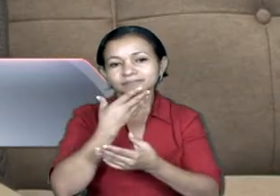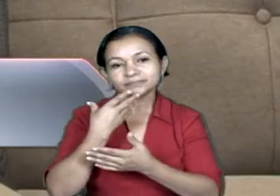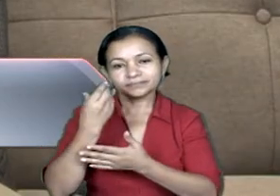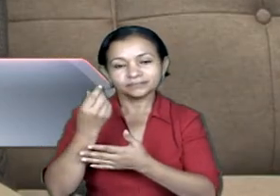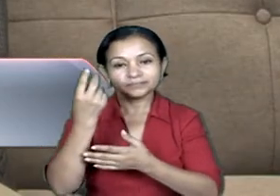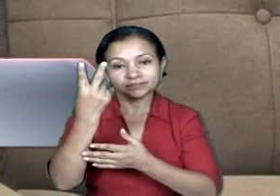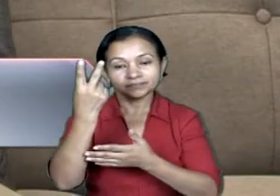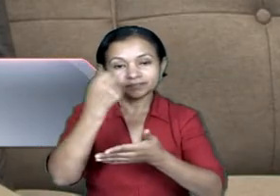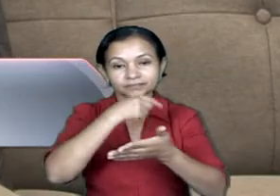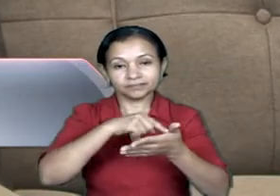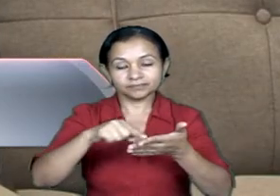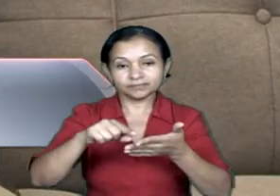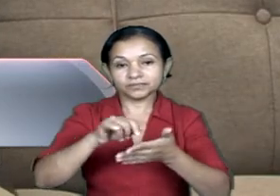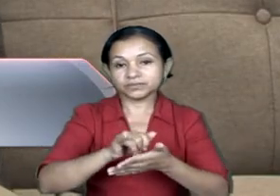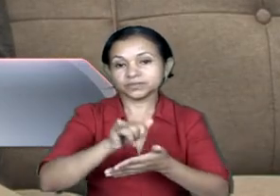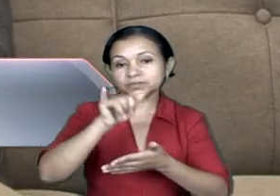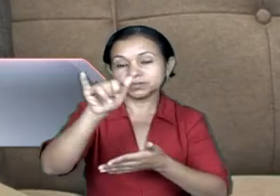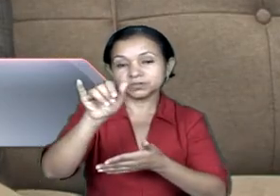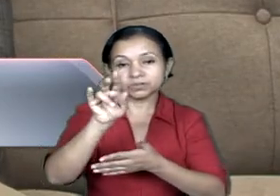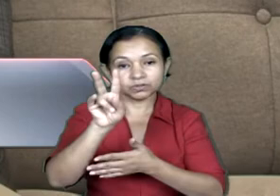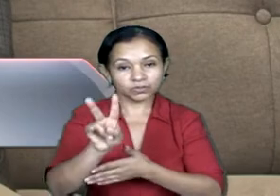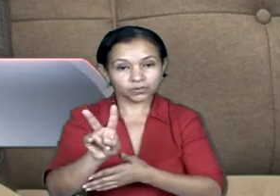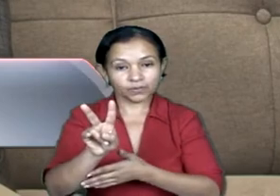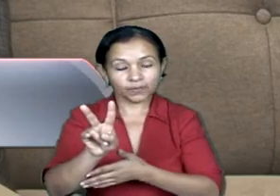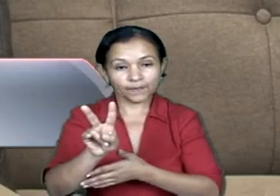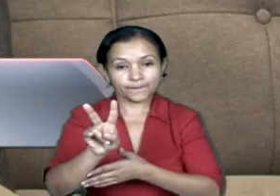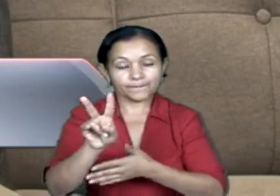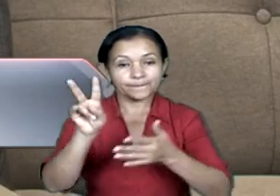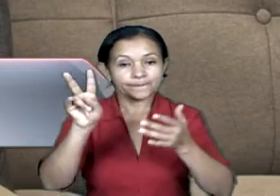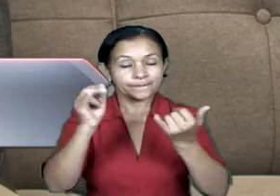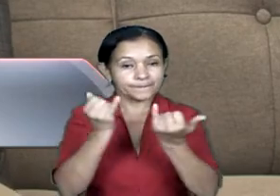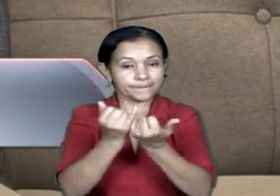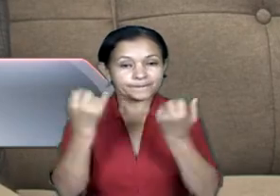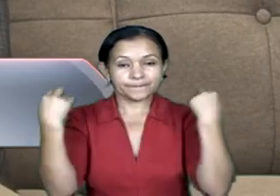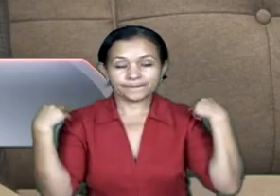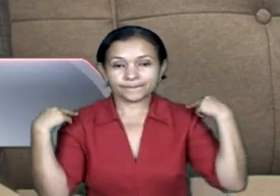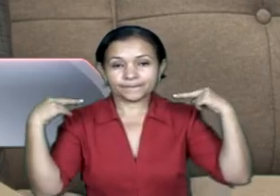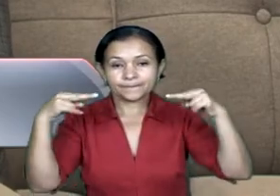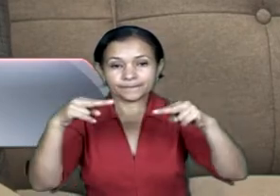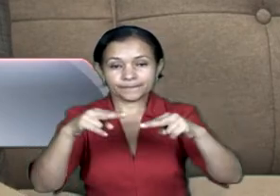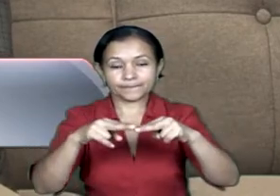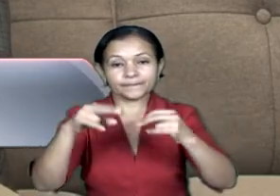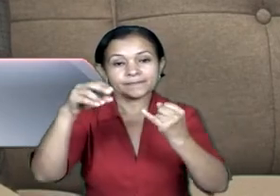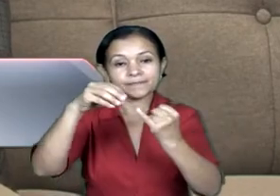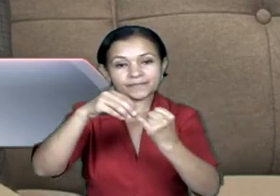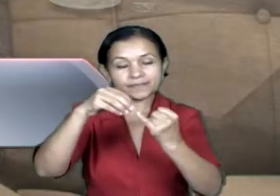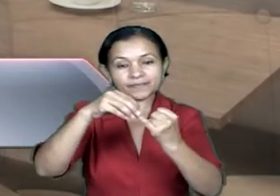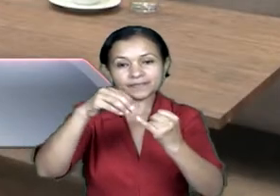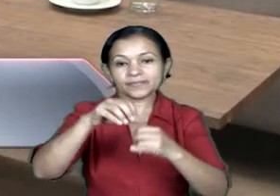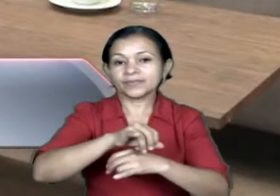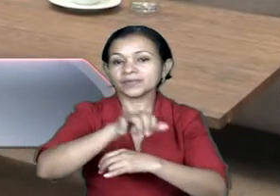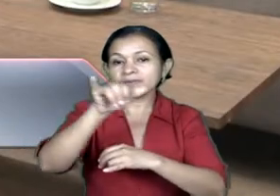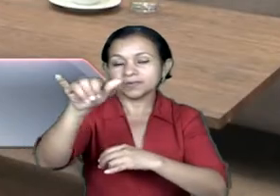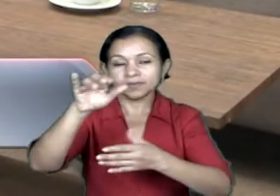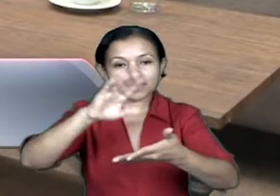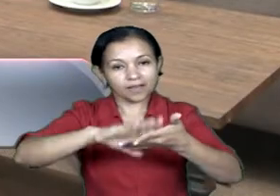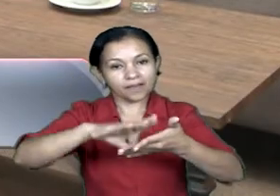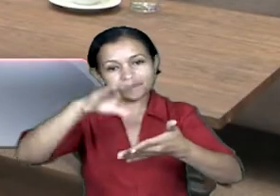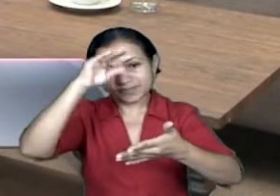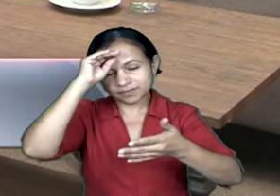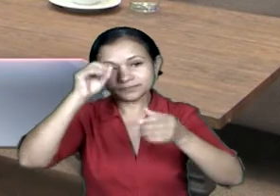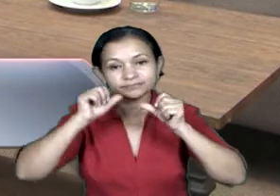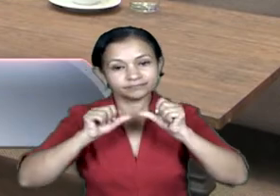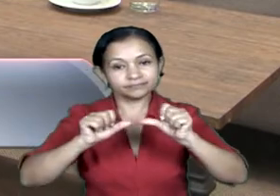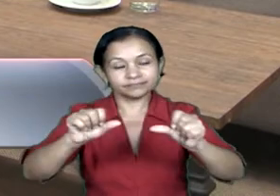2 semanas viajaron 12 técnicos, profesores de Inatec. A continuar capacitándose. Sí,